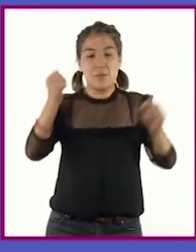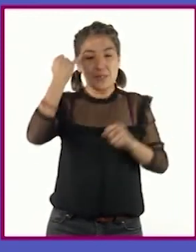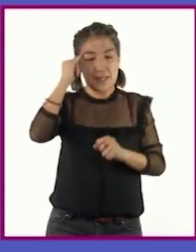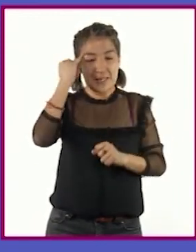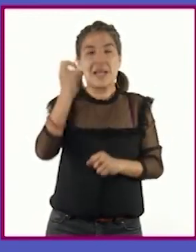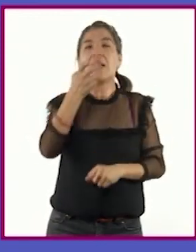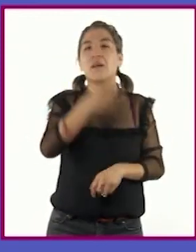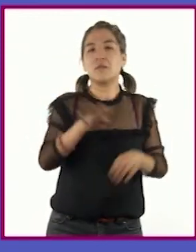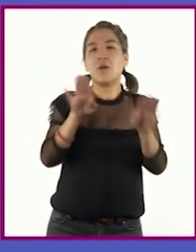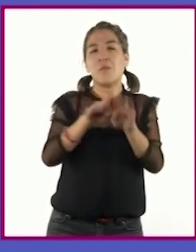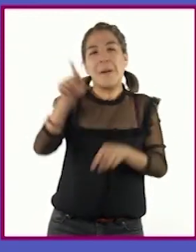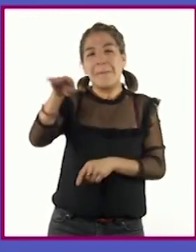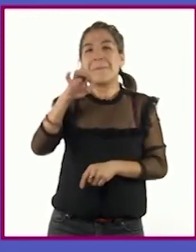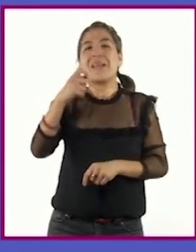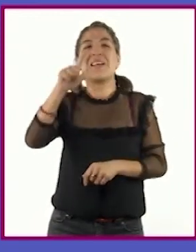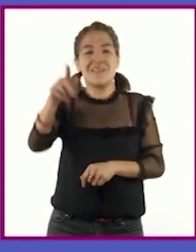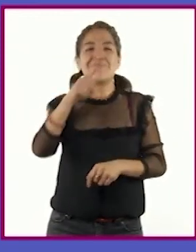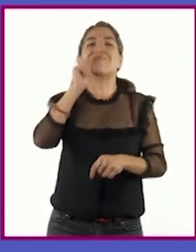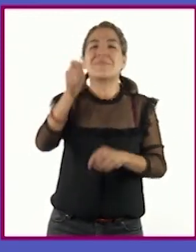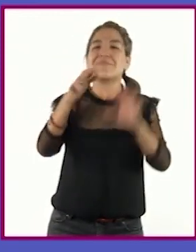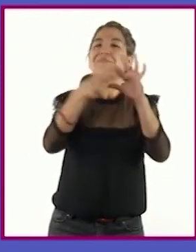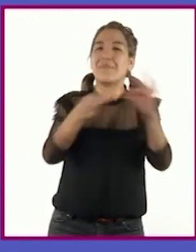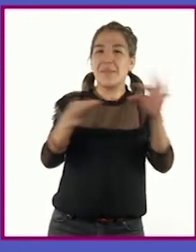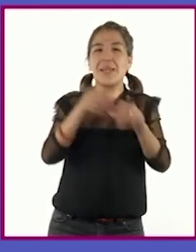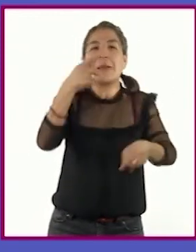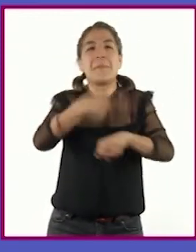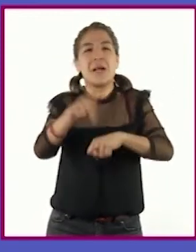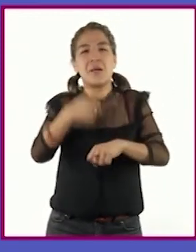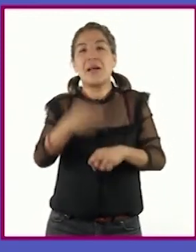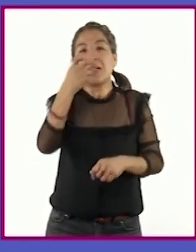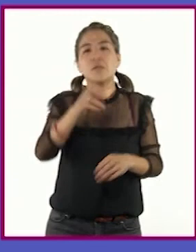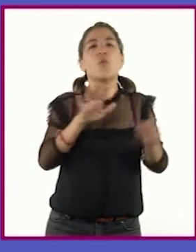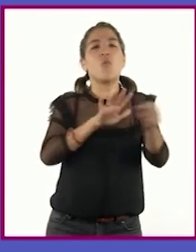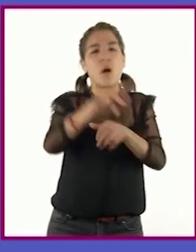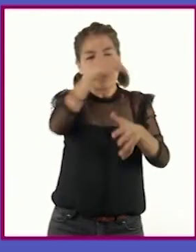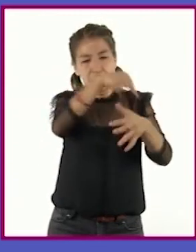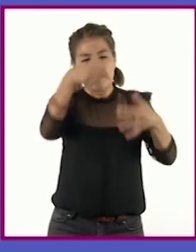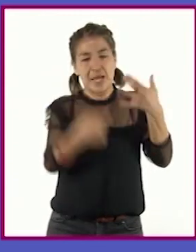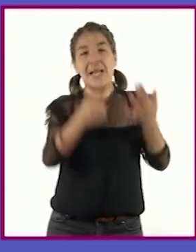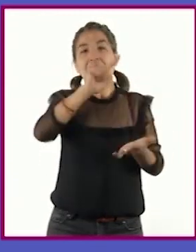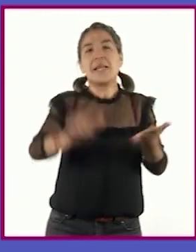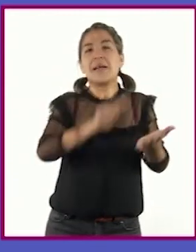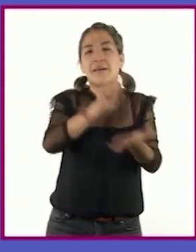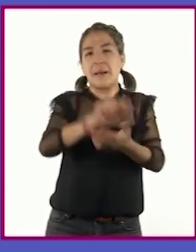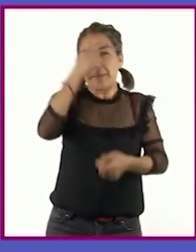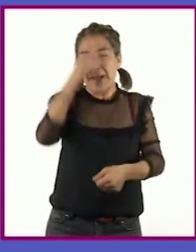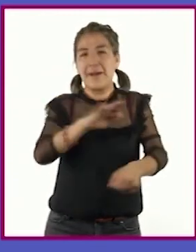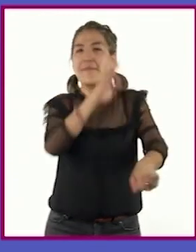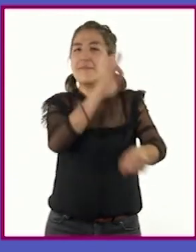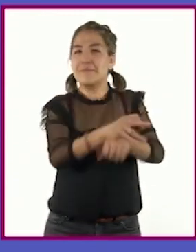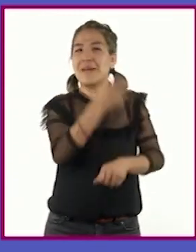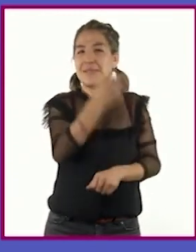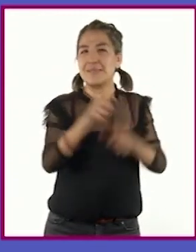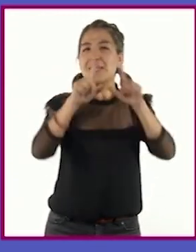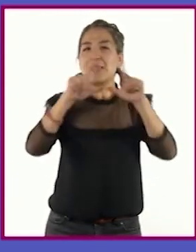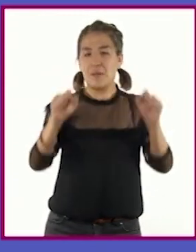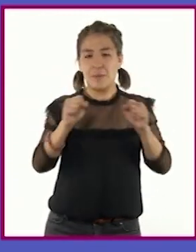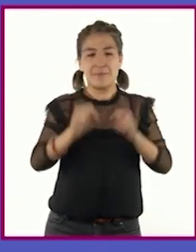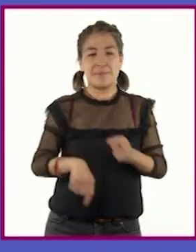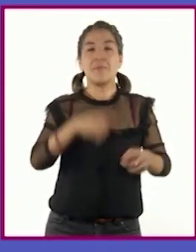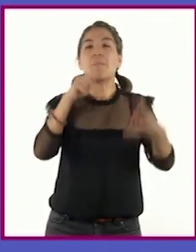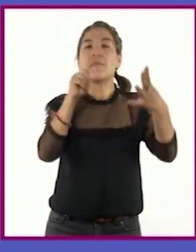nos explicó el peligro en el que están, es vital saber qué fundamentos legales existen para este caso. Cuarto,